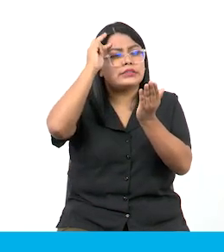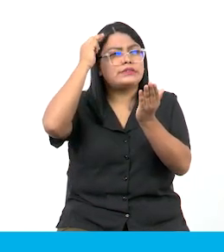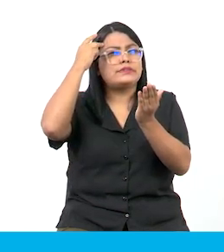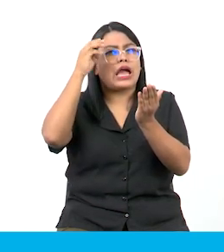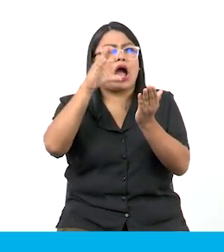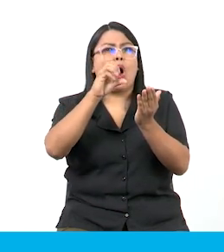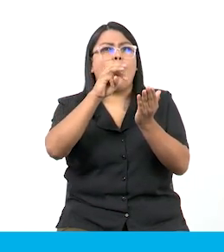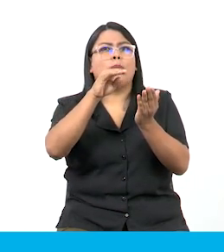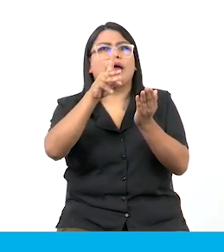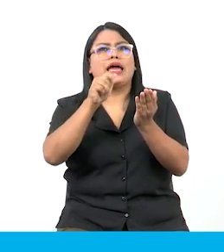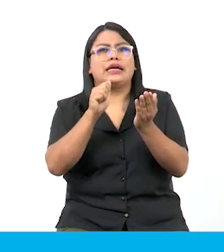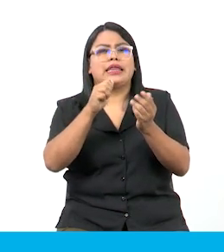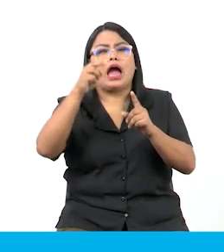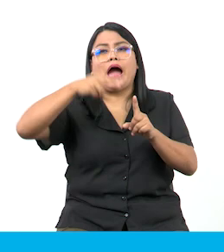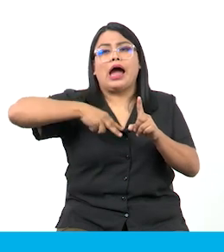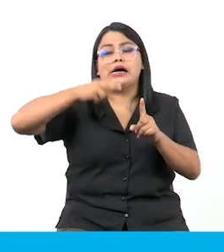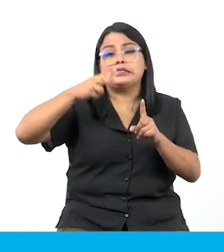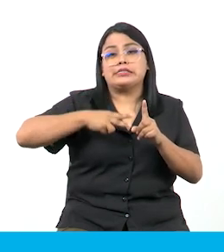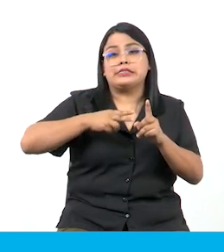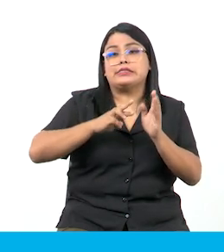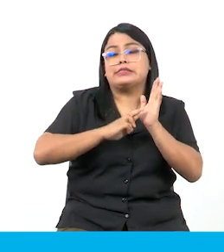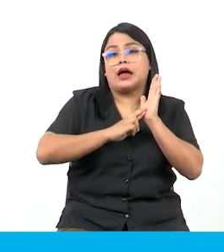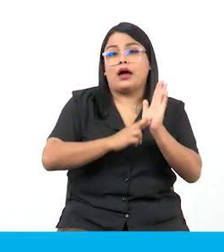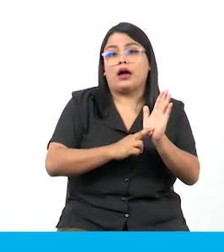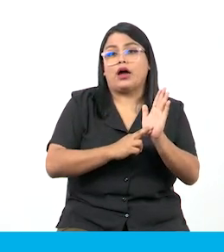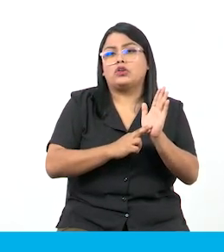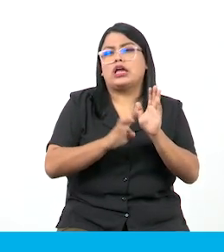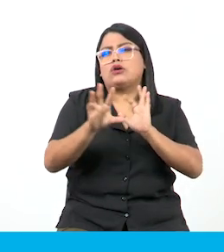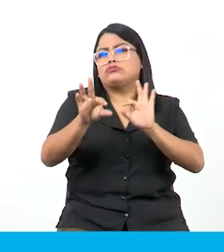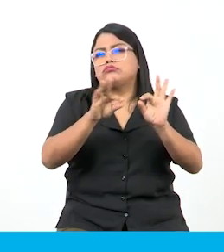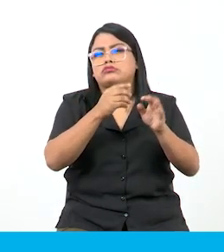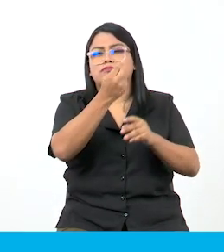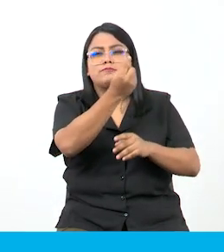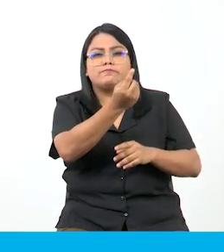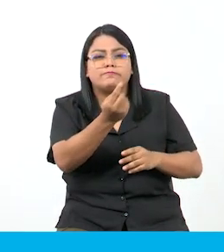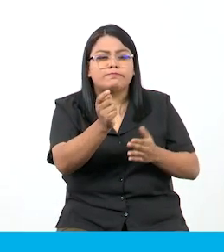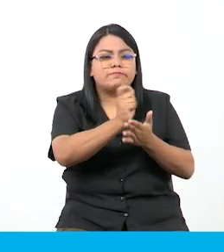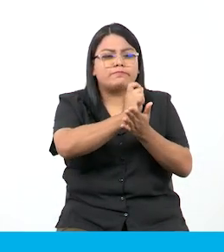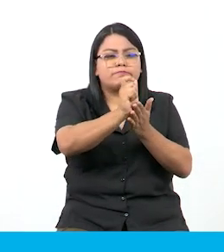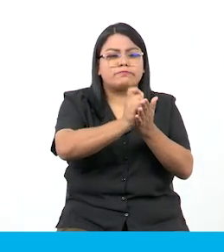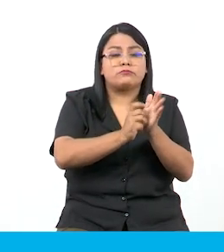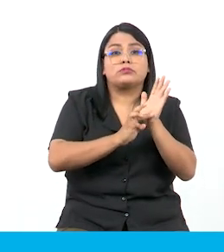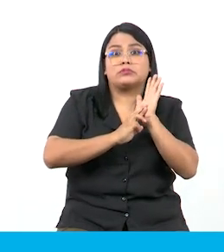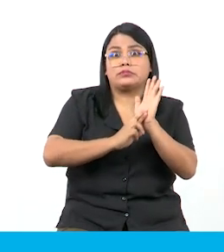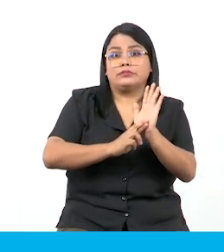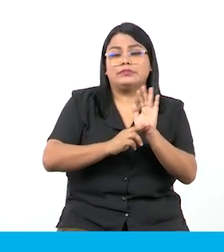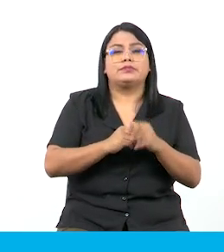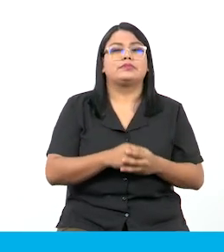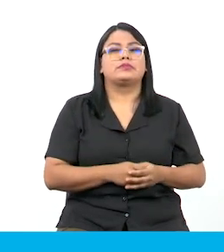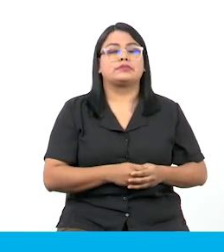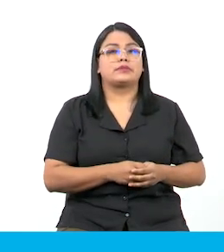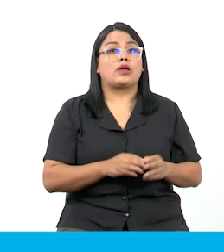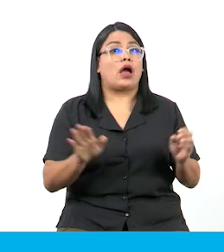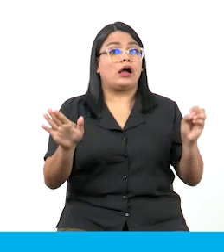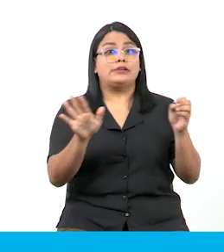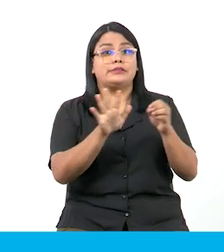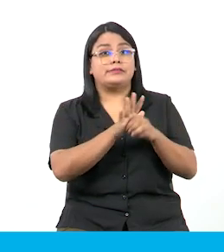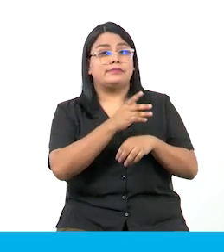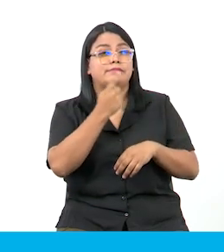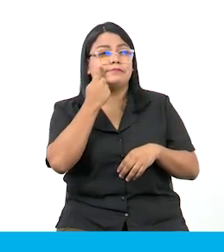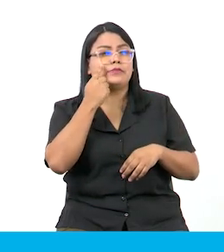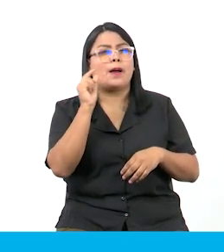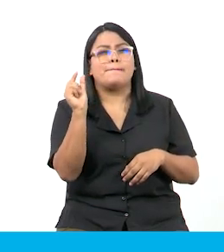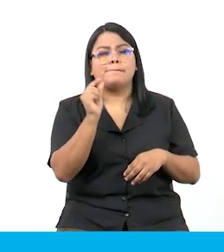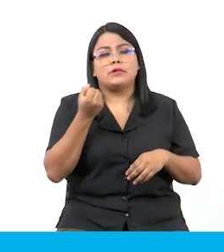que lea ¿qué es una comedia?, cuáles son sus características que presenta y algunos autores representativos.